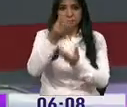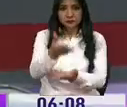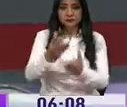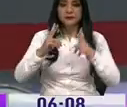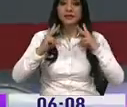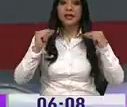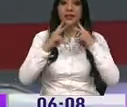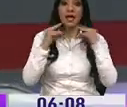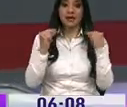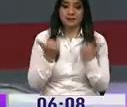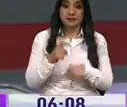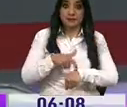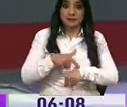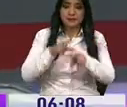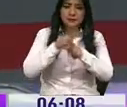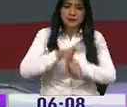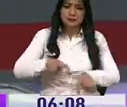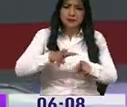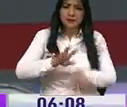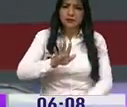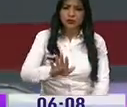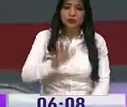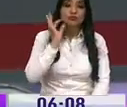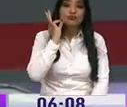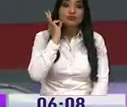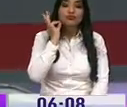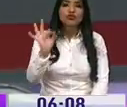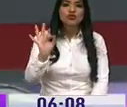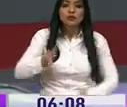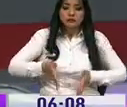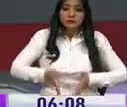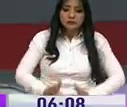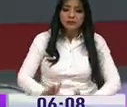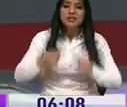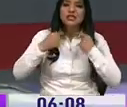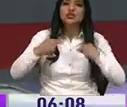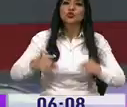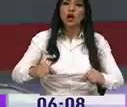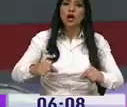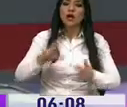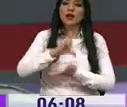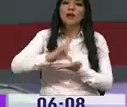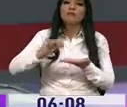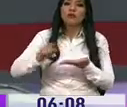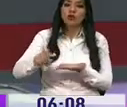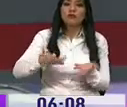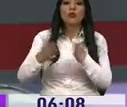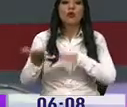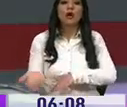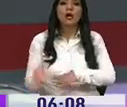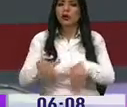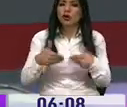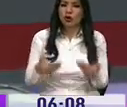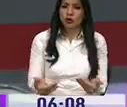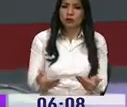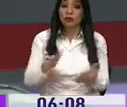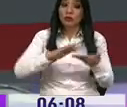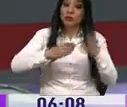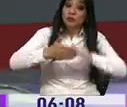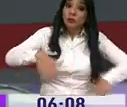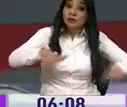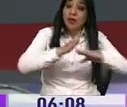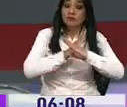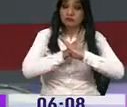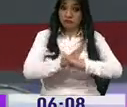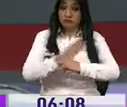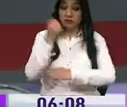Se investiga una posible muerte violenta de una mujer de la nacionalidad quichua de Napo. Sus familiares y amigos, defensores de los derechos humanos, hicieron un